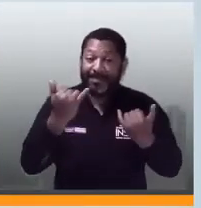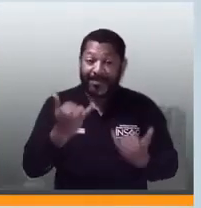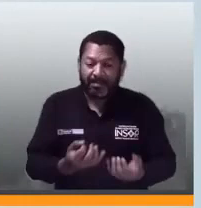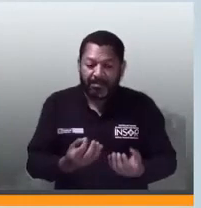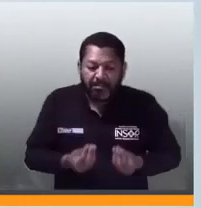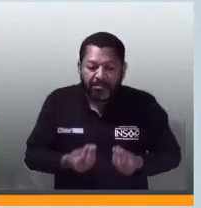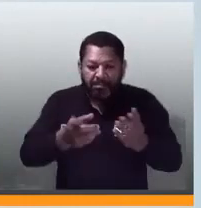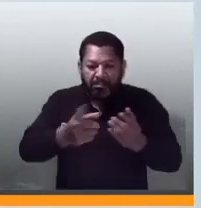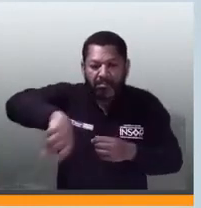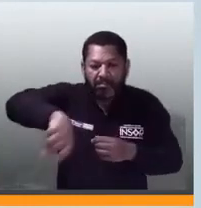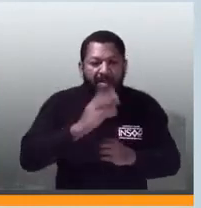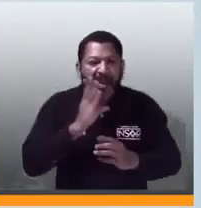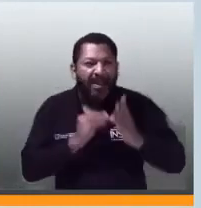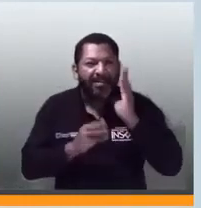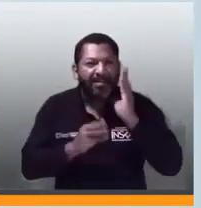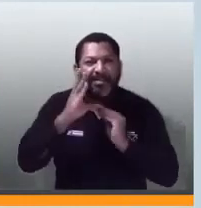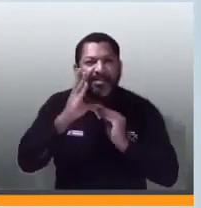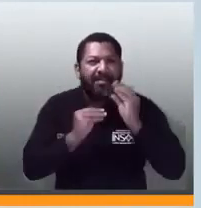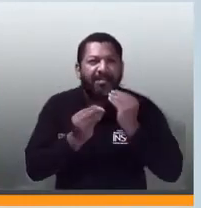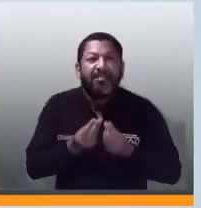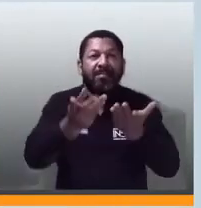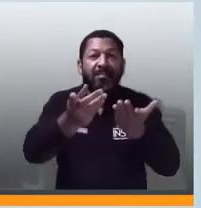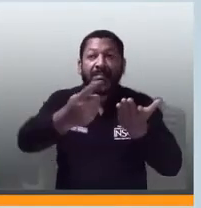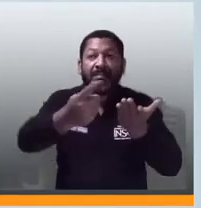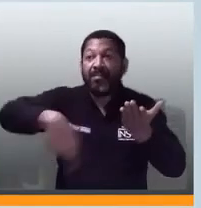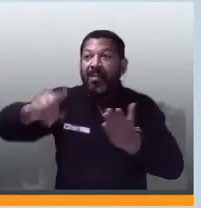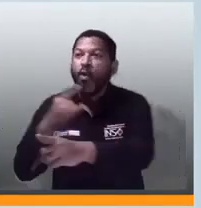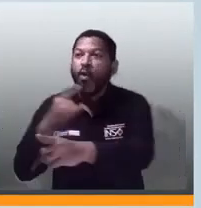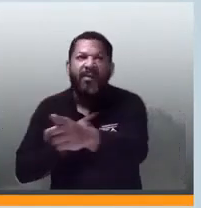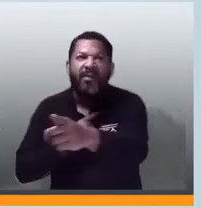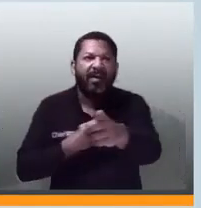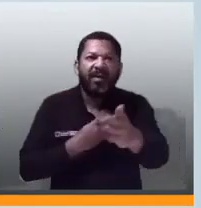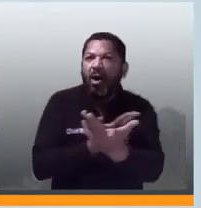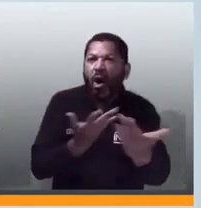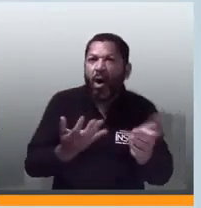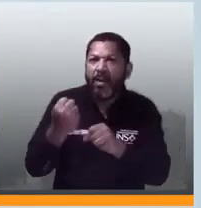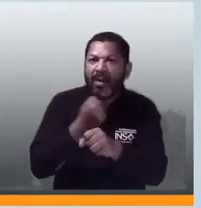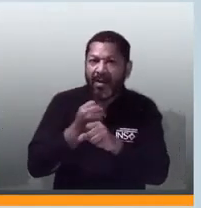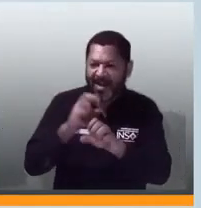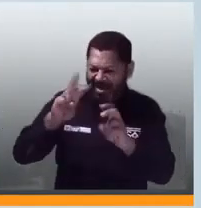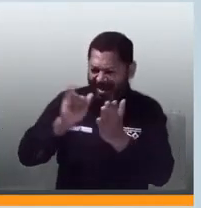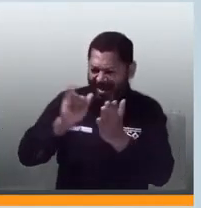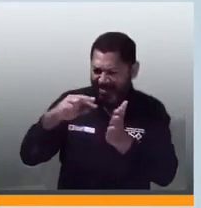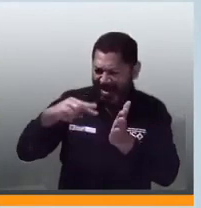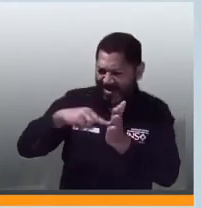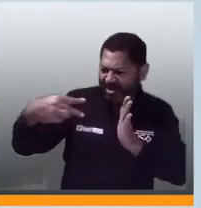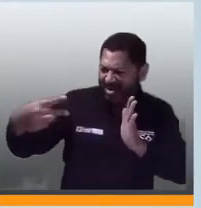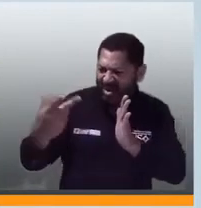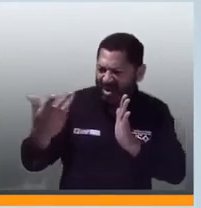Dar unas experiencias que se conocen en las universidades que venían